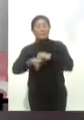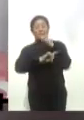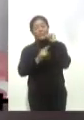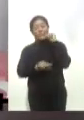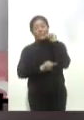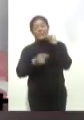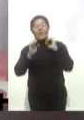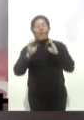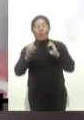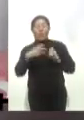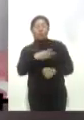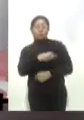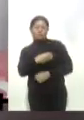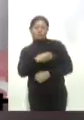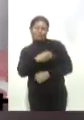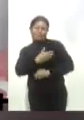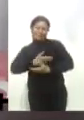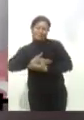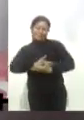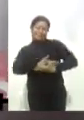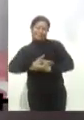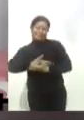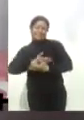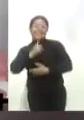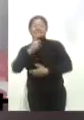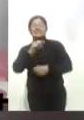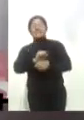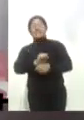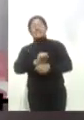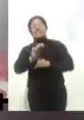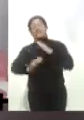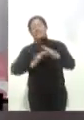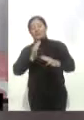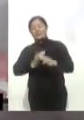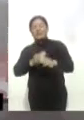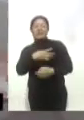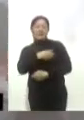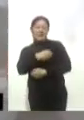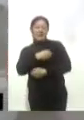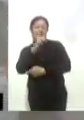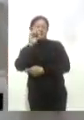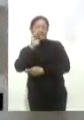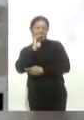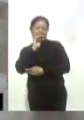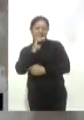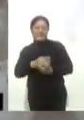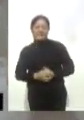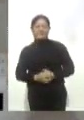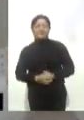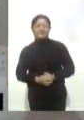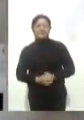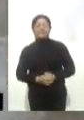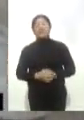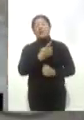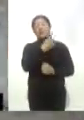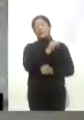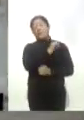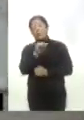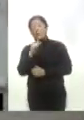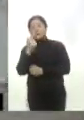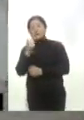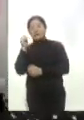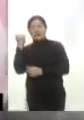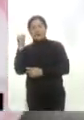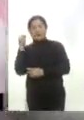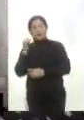periodo de lactancia como parte de la Semana Mundial de Lactancia Materna. Desde el 1 hasta el 7 de agosto, la